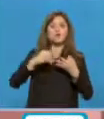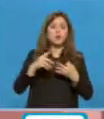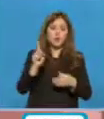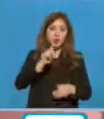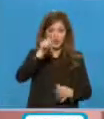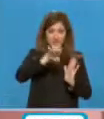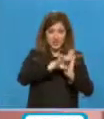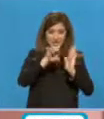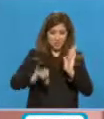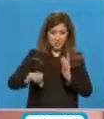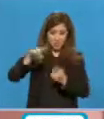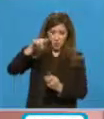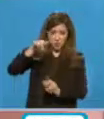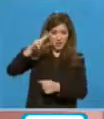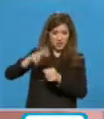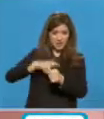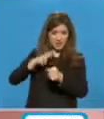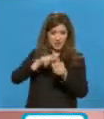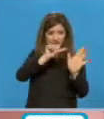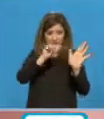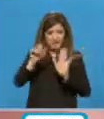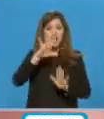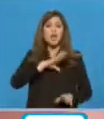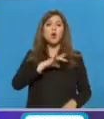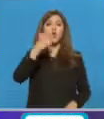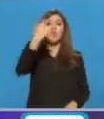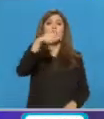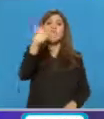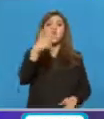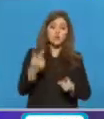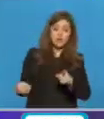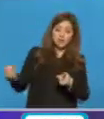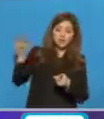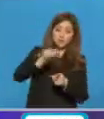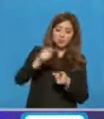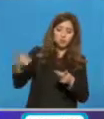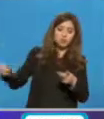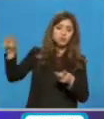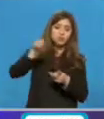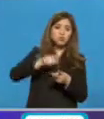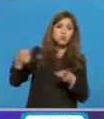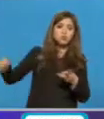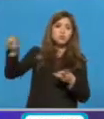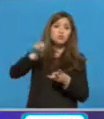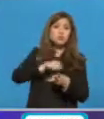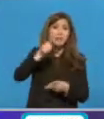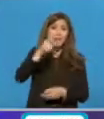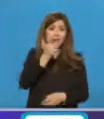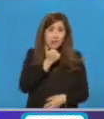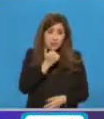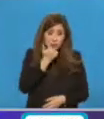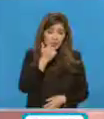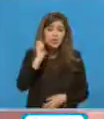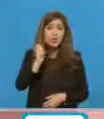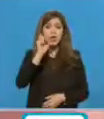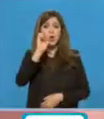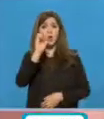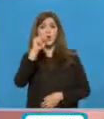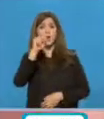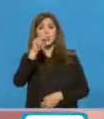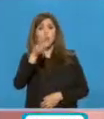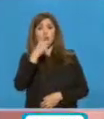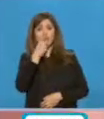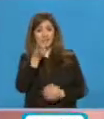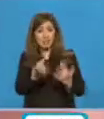de 600 mililitros, por ejemplo, tiene 12 cucharaditas de azúcar. ¿12? 12. La recomendación mundial de la salud es que al